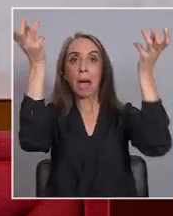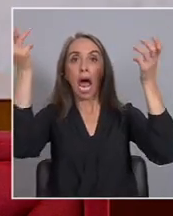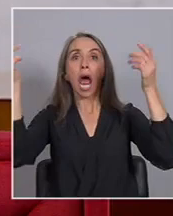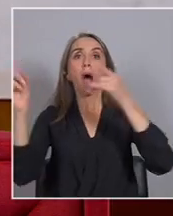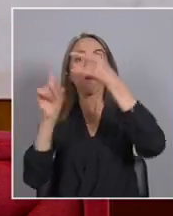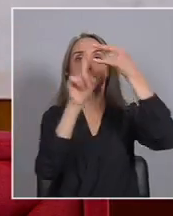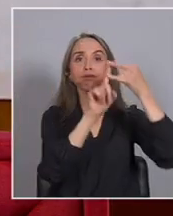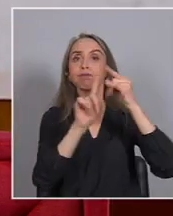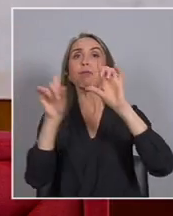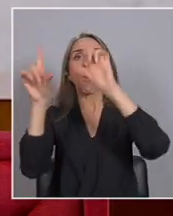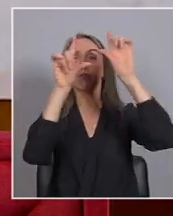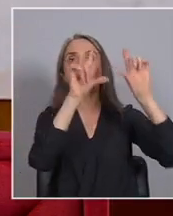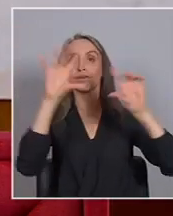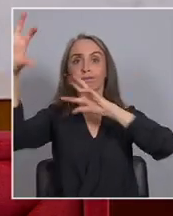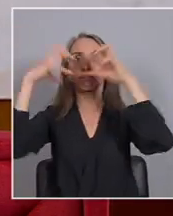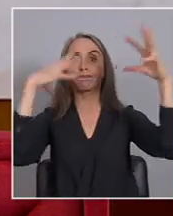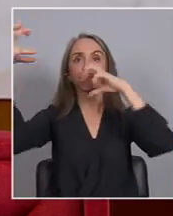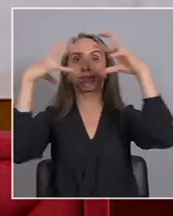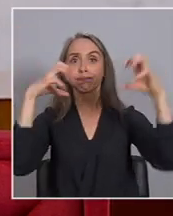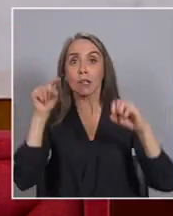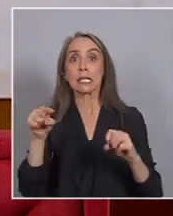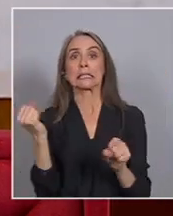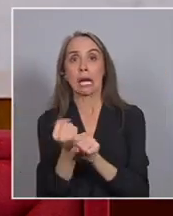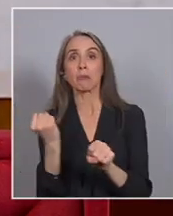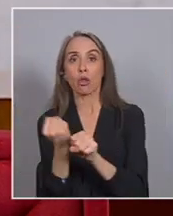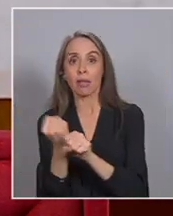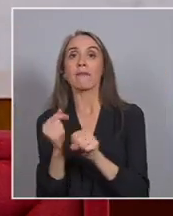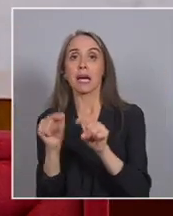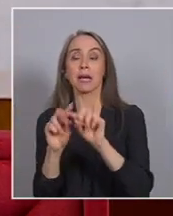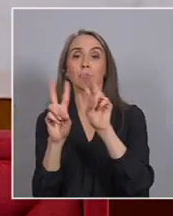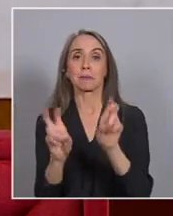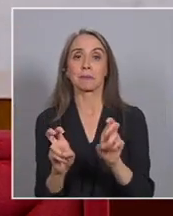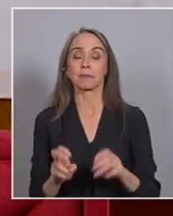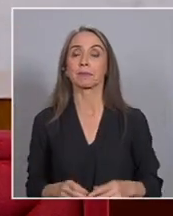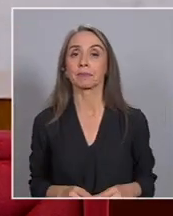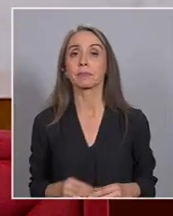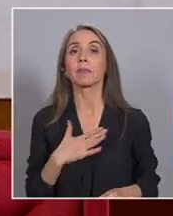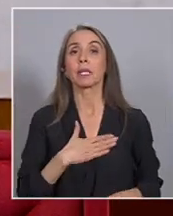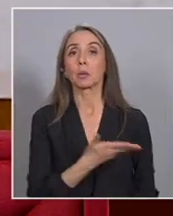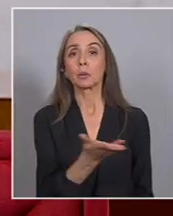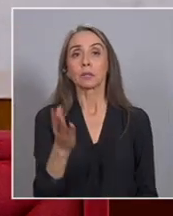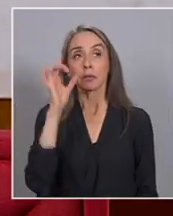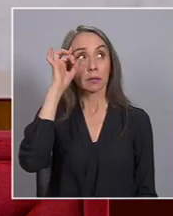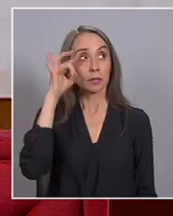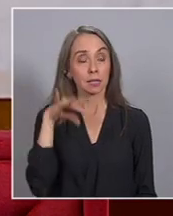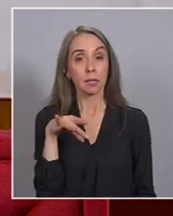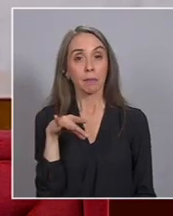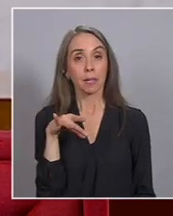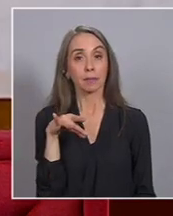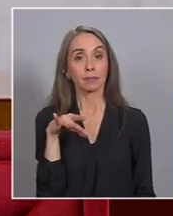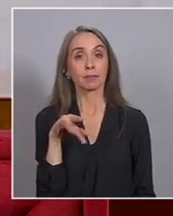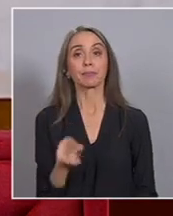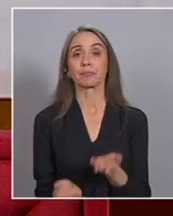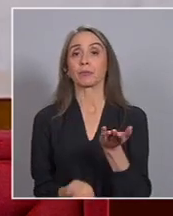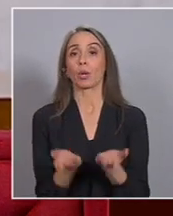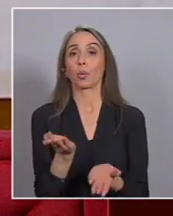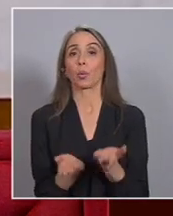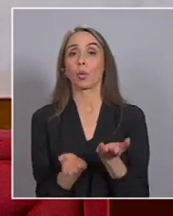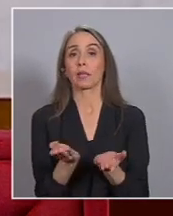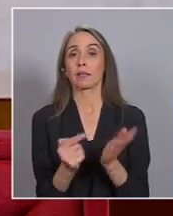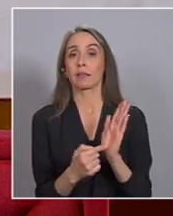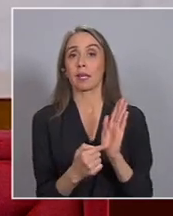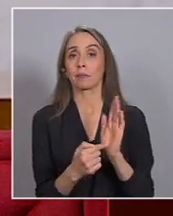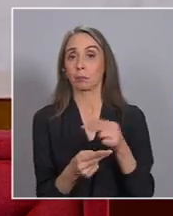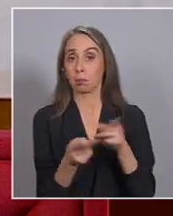trabajar en eso. Estamos trabajando en eso. Quiero que sepan con esta cuenta